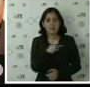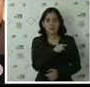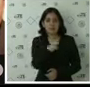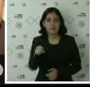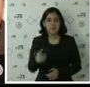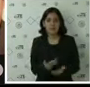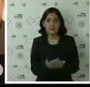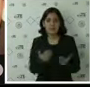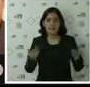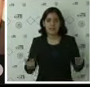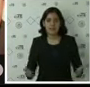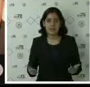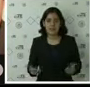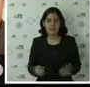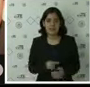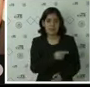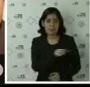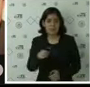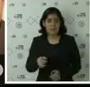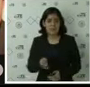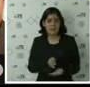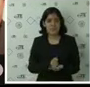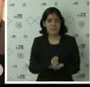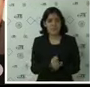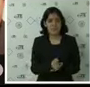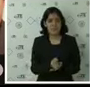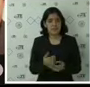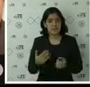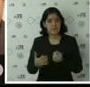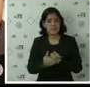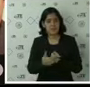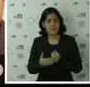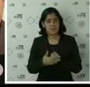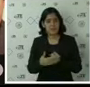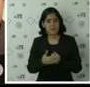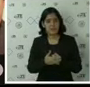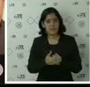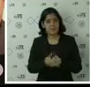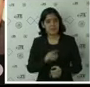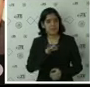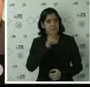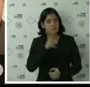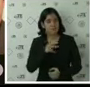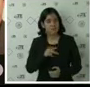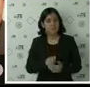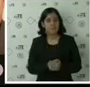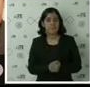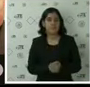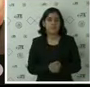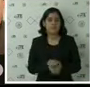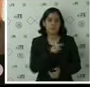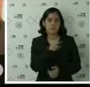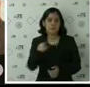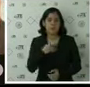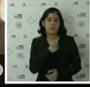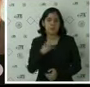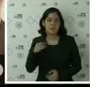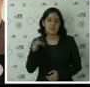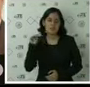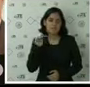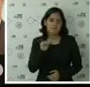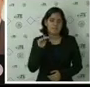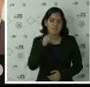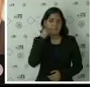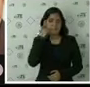tomando decisiones que ustedes los van a impactar de manera muy directa. Y tienen que exigirnos, y se vale que nos exijan, que tomemos